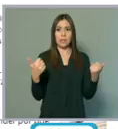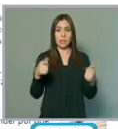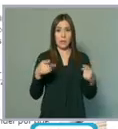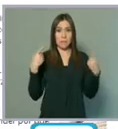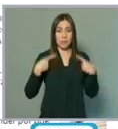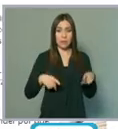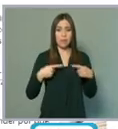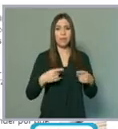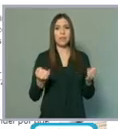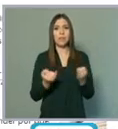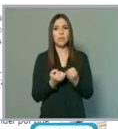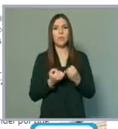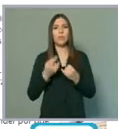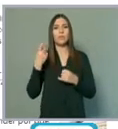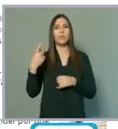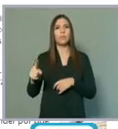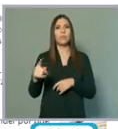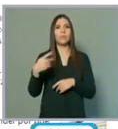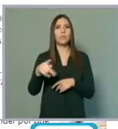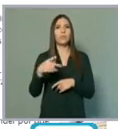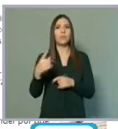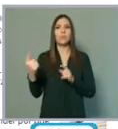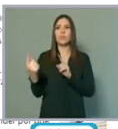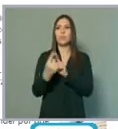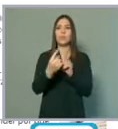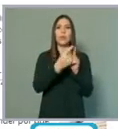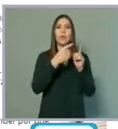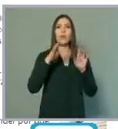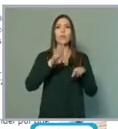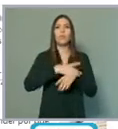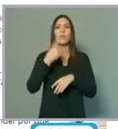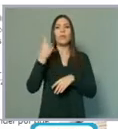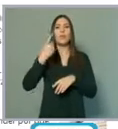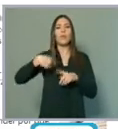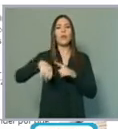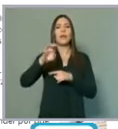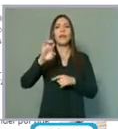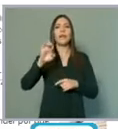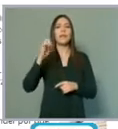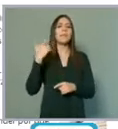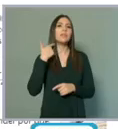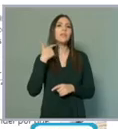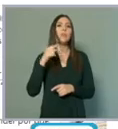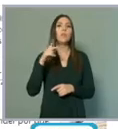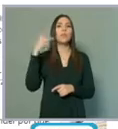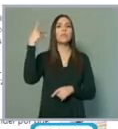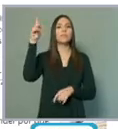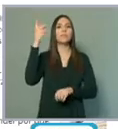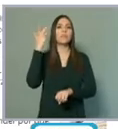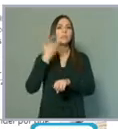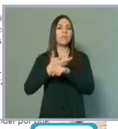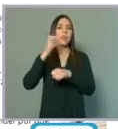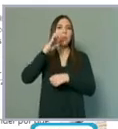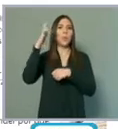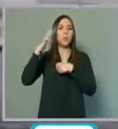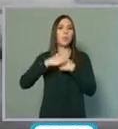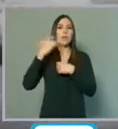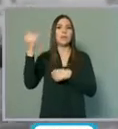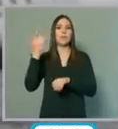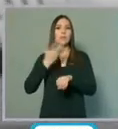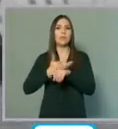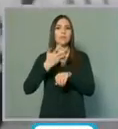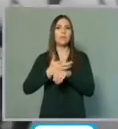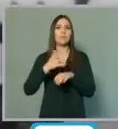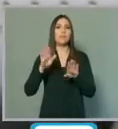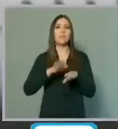especie, sino también las relaciones de la Unión Soviética, ex Unión Soviética ahora, y los Estados Unidos, ¿no? Claro. Entonces,